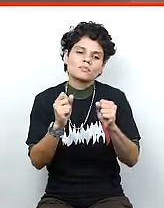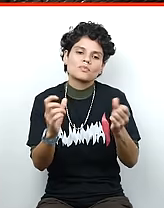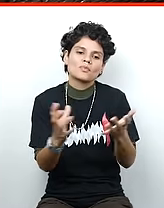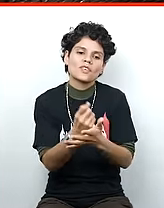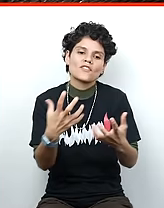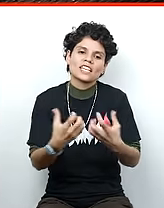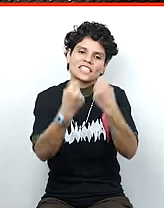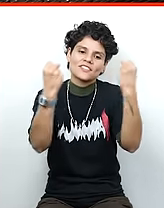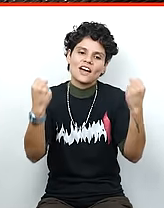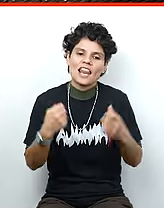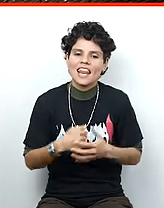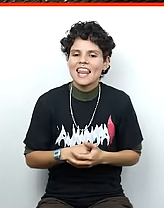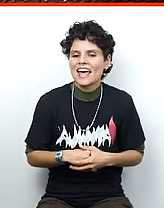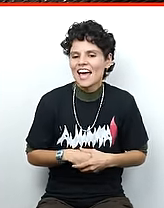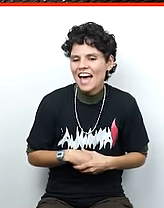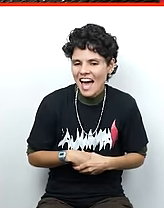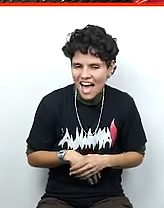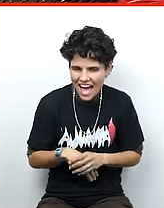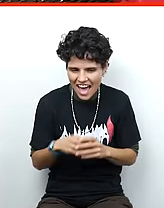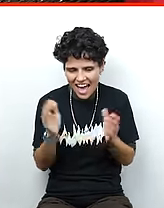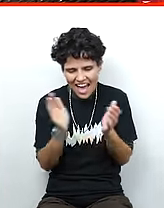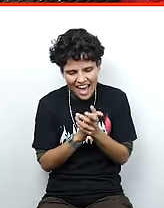festival.